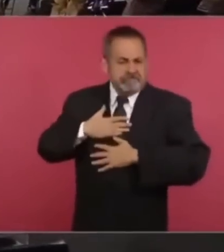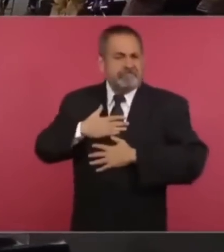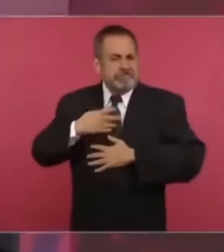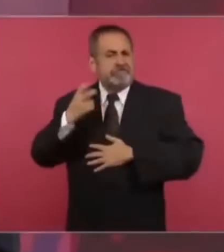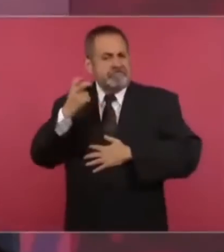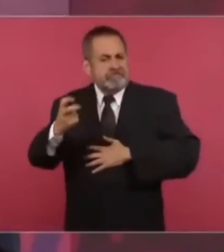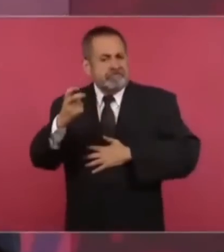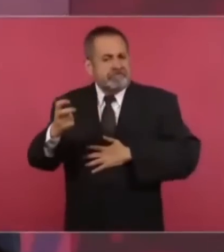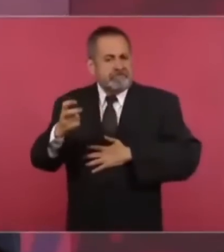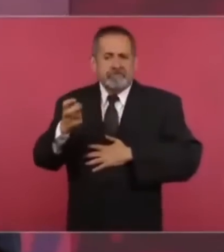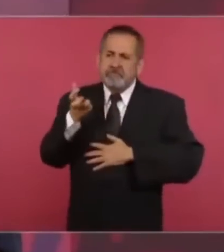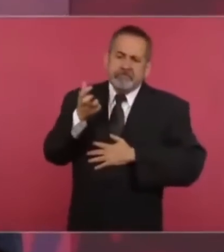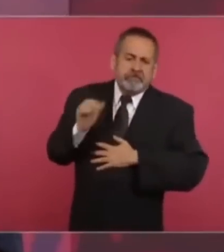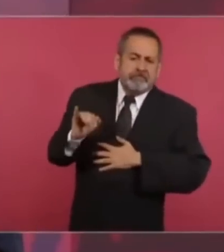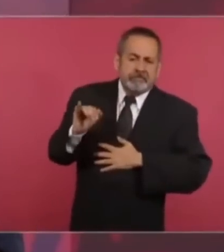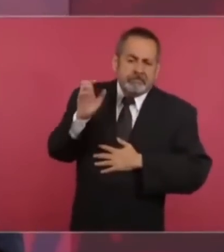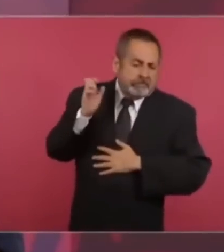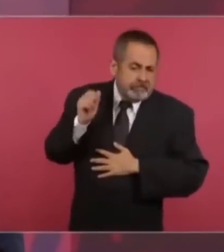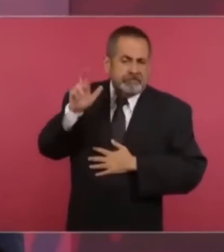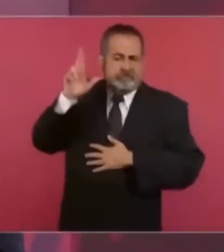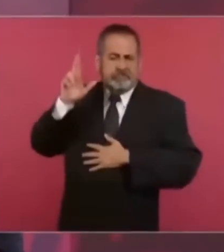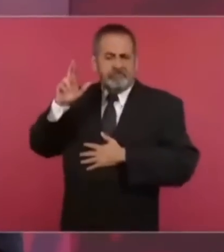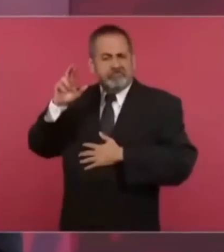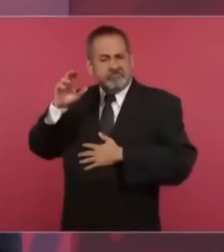de esas formas de vida,